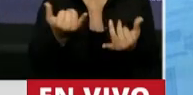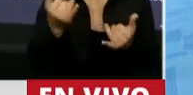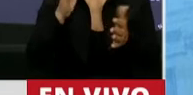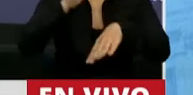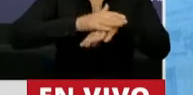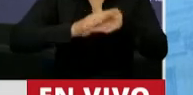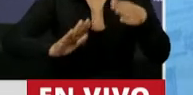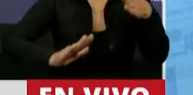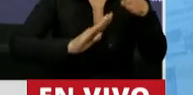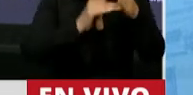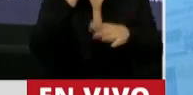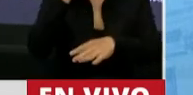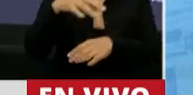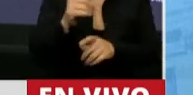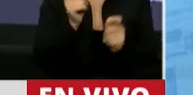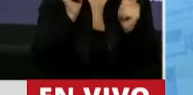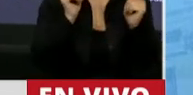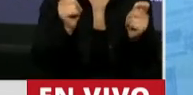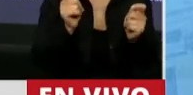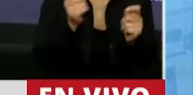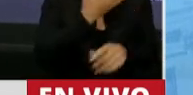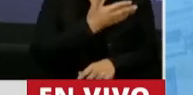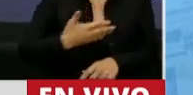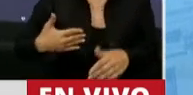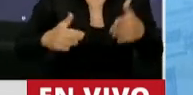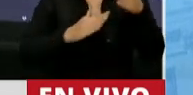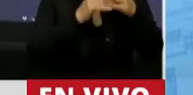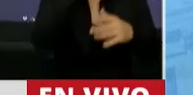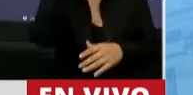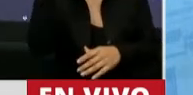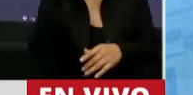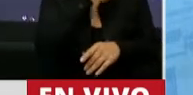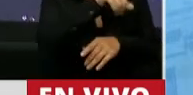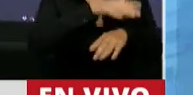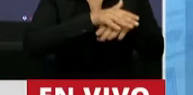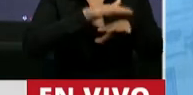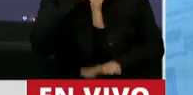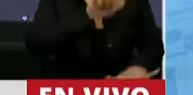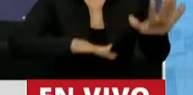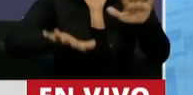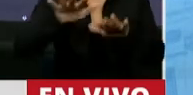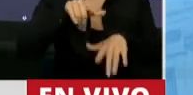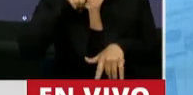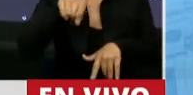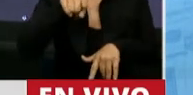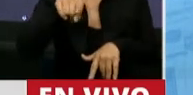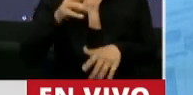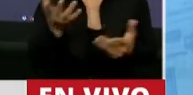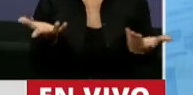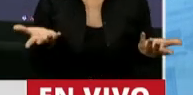única responsabilidad era del gobierno nacional que organizó esta suerte